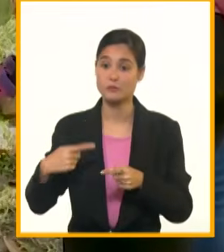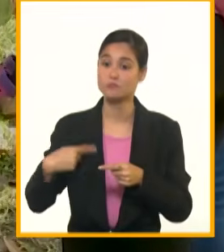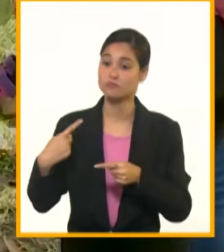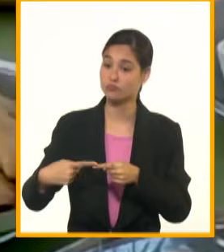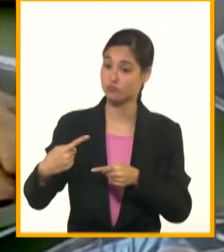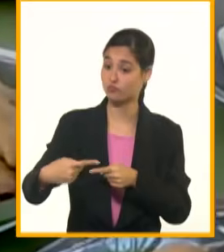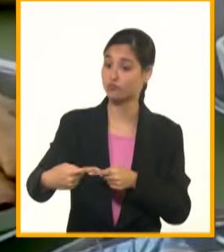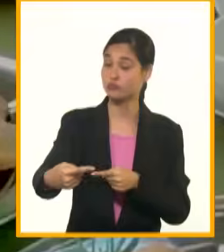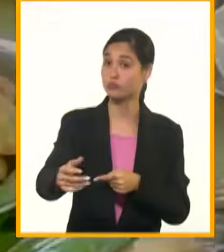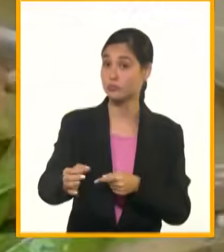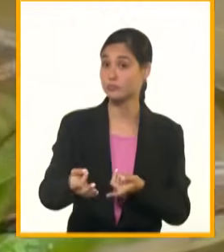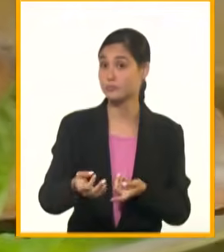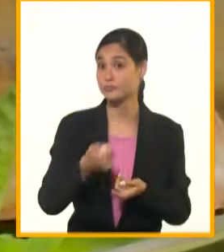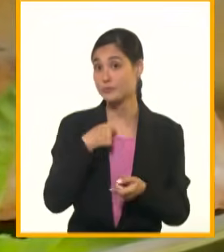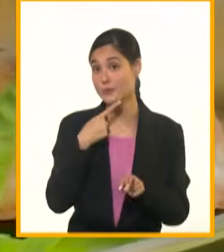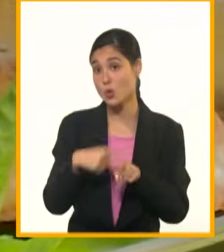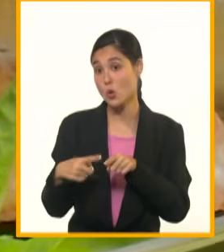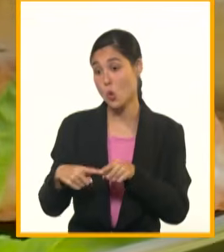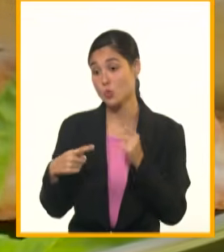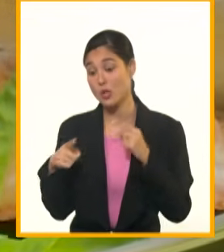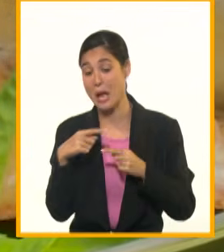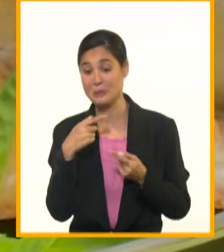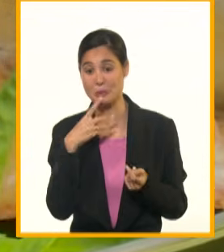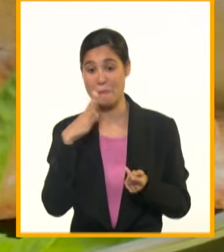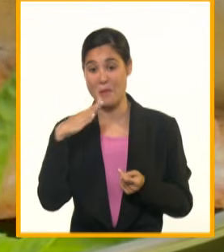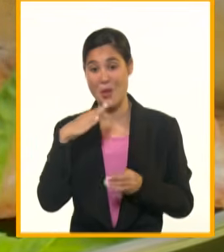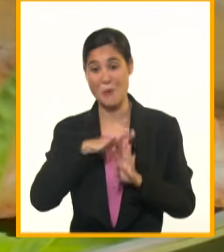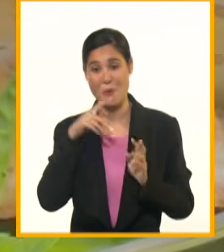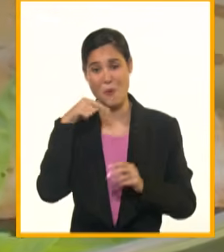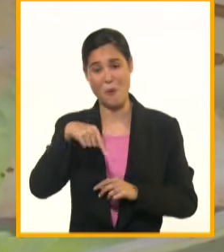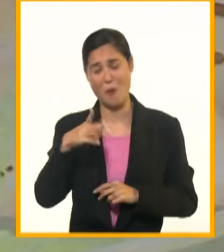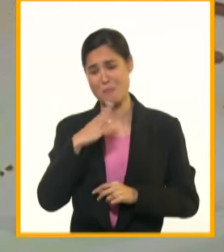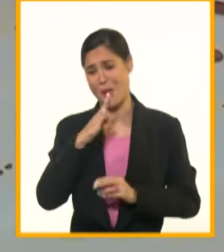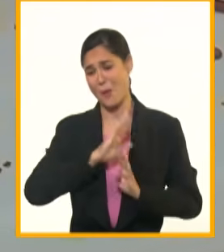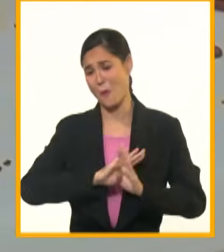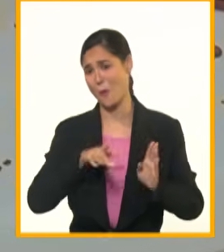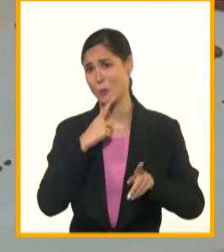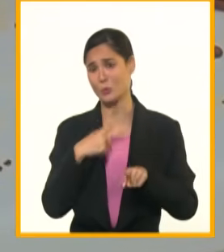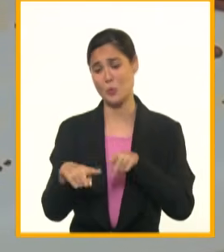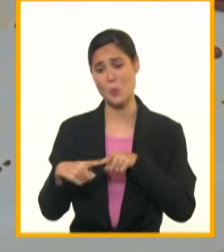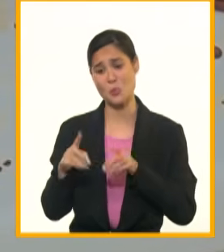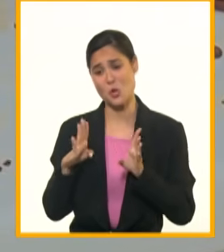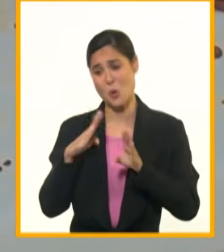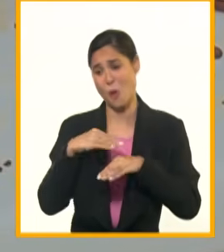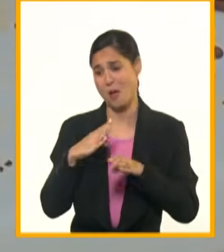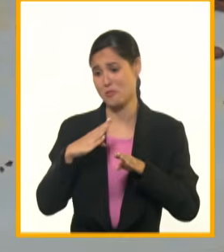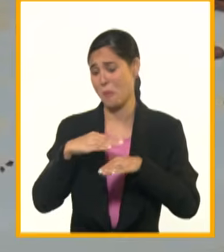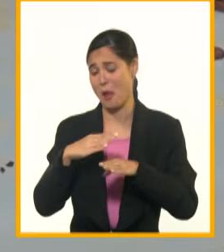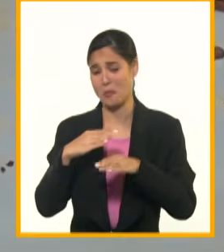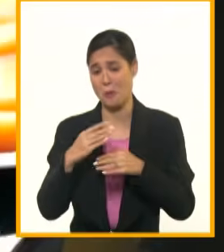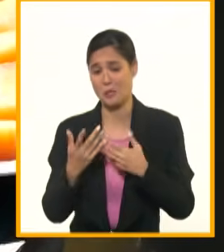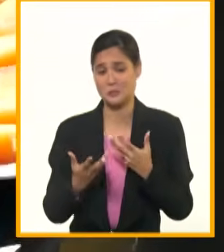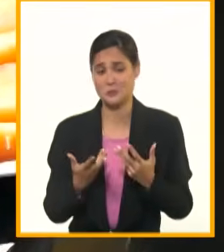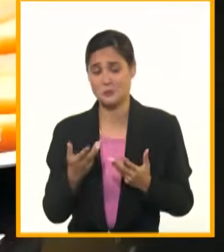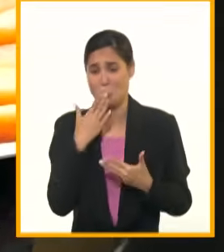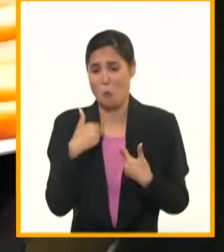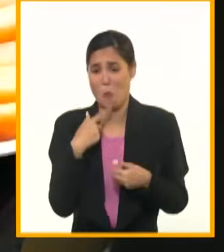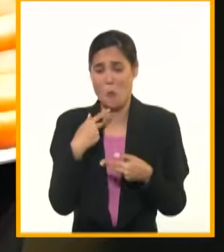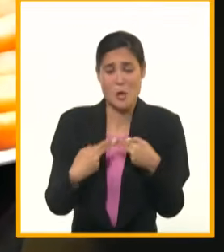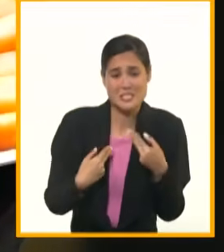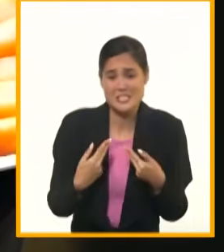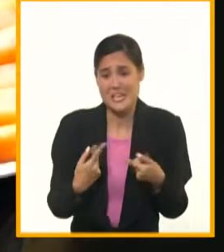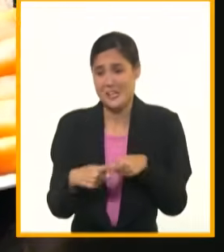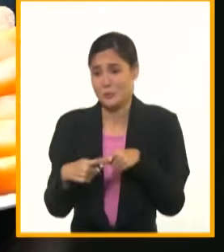materiales peores que en otros momentos. Yo recuerdo que en los años 90, cuando estaba duro el periodo especial, muchas veces los